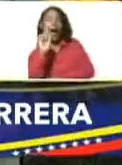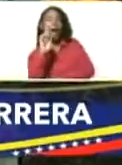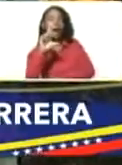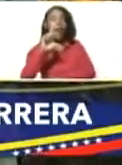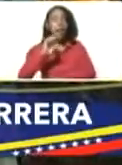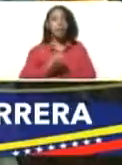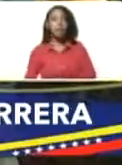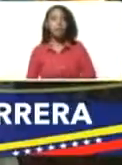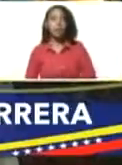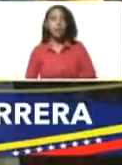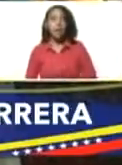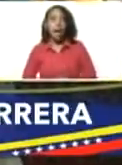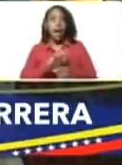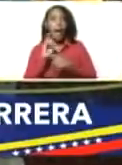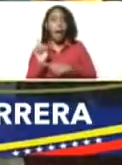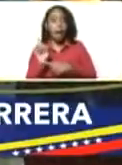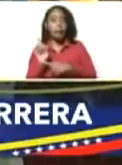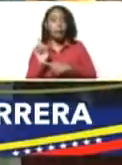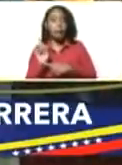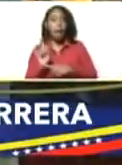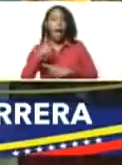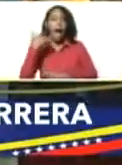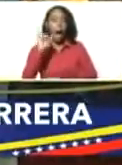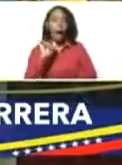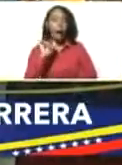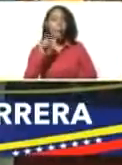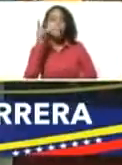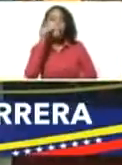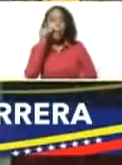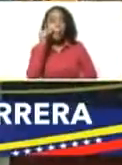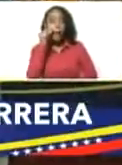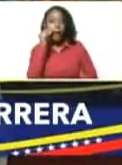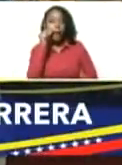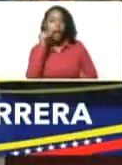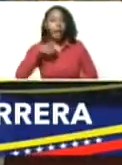La crónica periodística tiene un papá en Venezuela, de Arle Herrera.